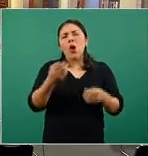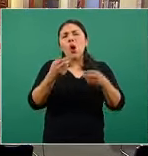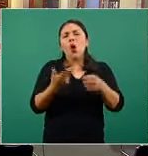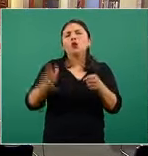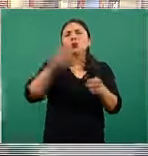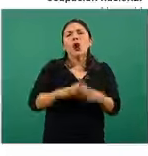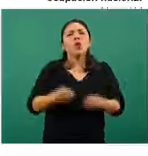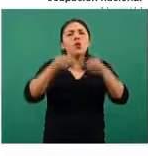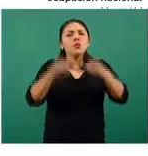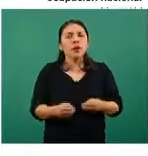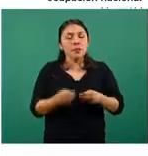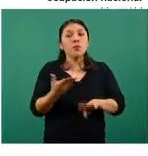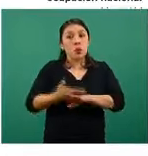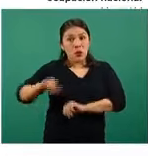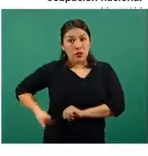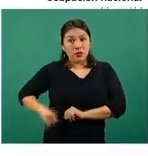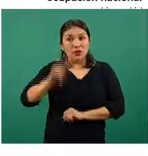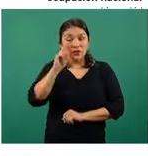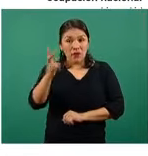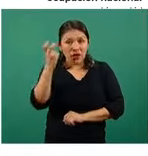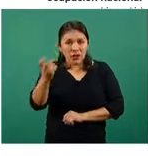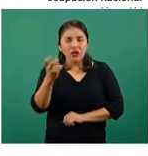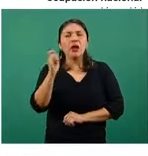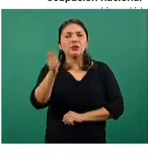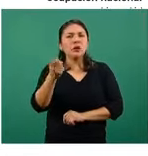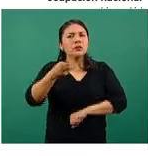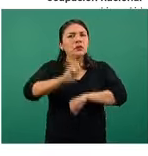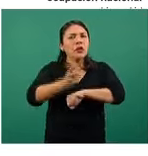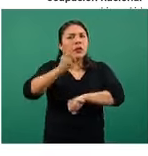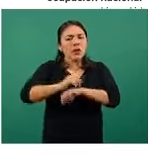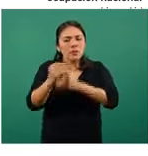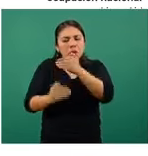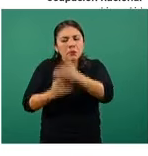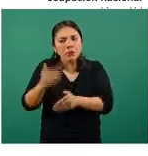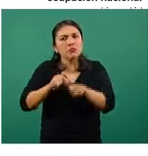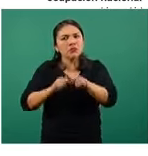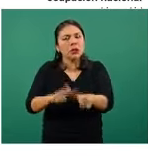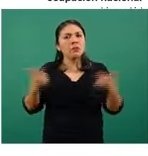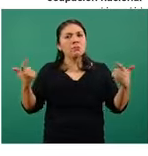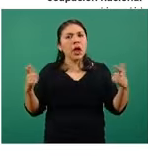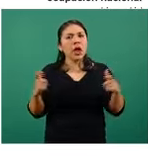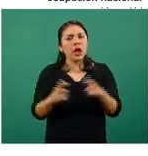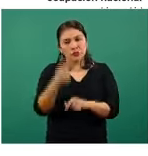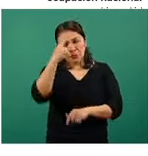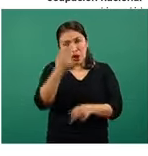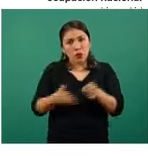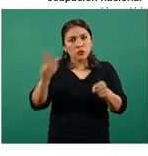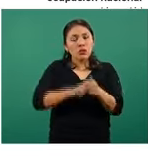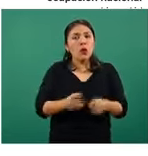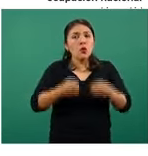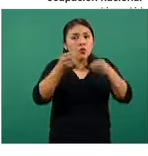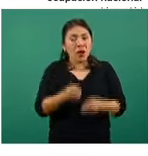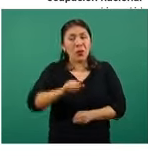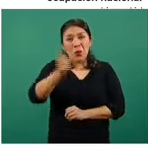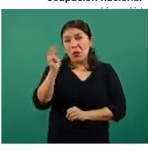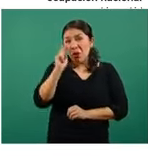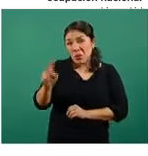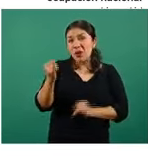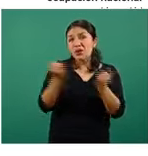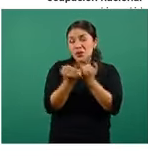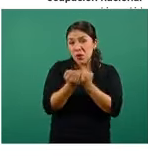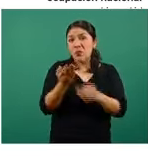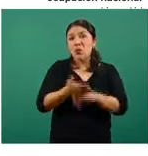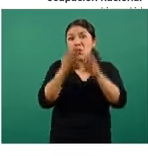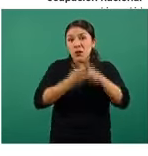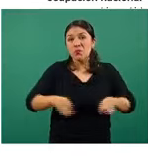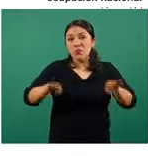hospitalaria. Interesante, vemos también que día con día continúa disminuyendo la ocupación hospitalaria y un dato que también